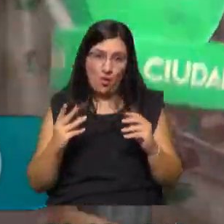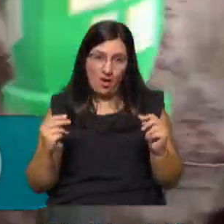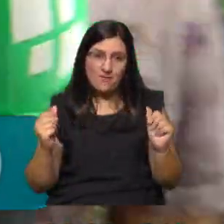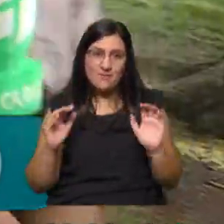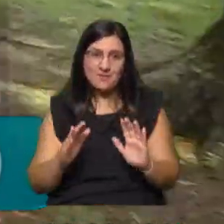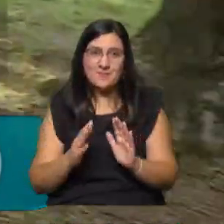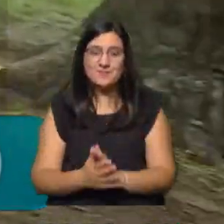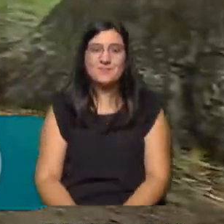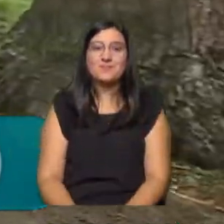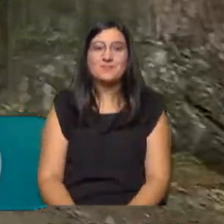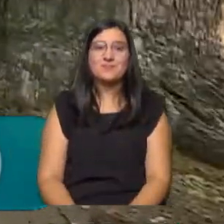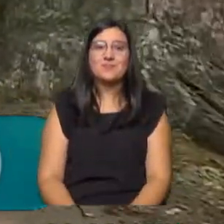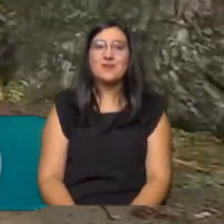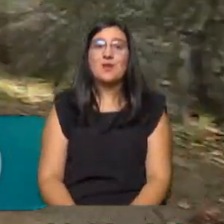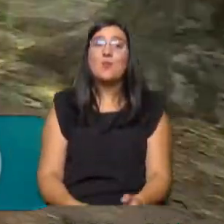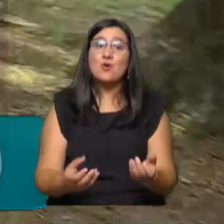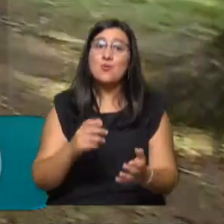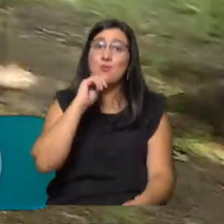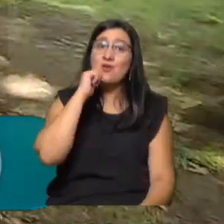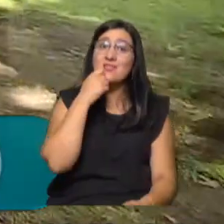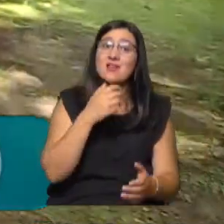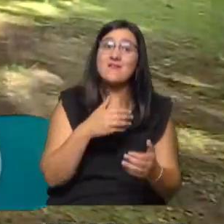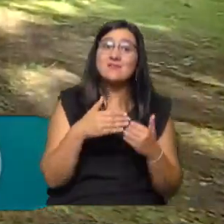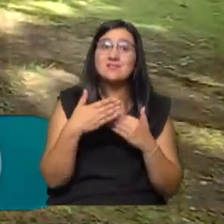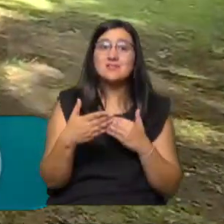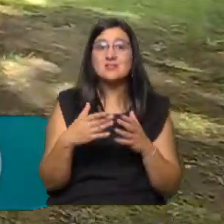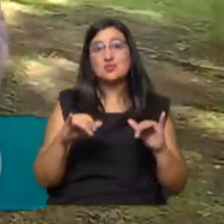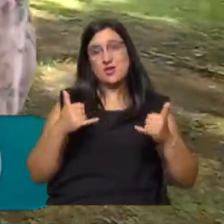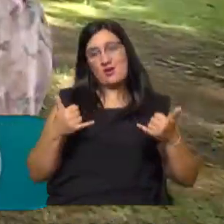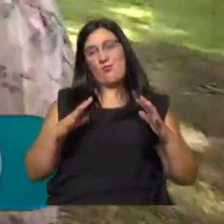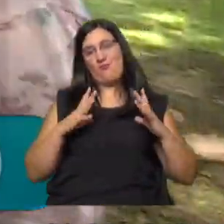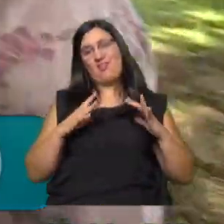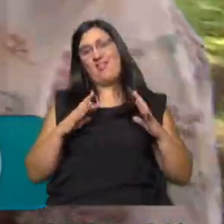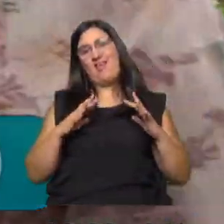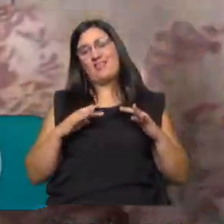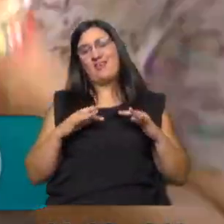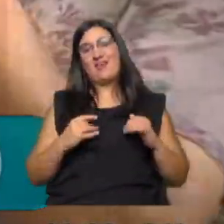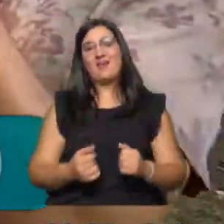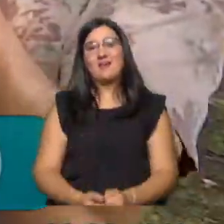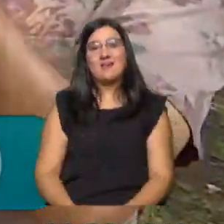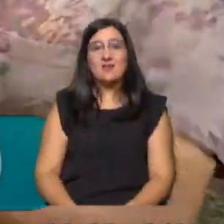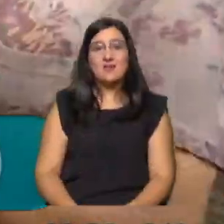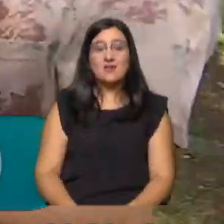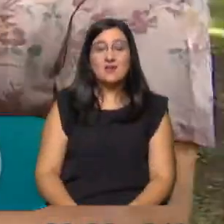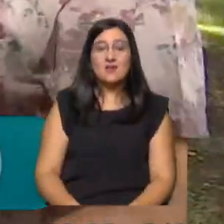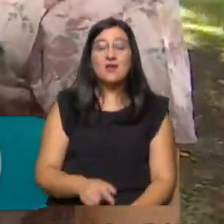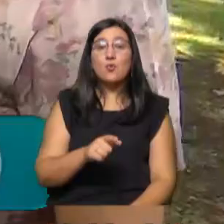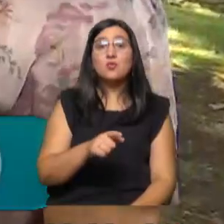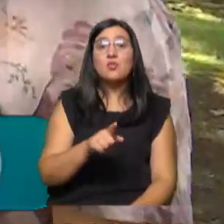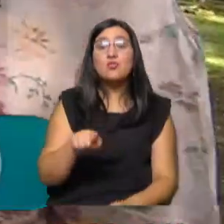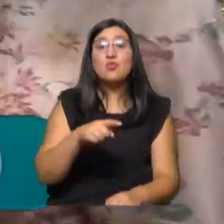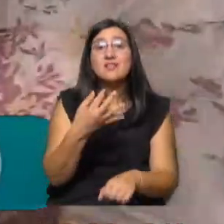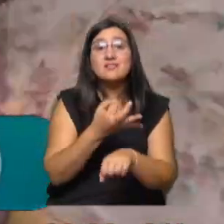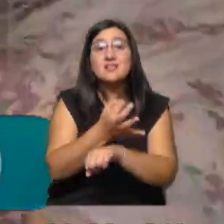el impacto del deporte, tremendo la vecina. Docente jubilada. Qué lindo. ¿De qué materia dictaba? ¿Enseñaba liceo,